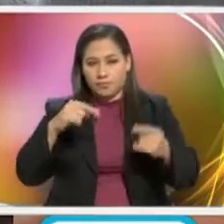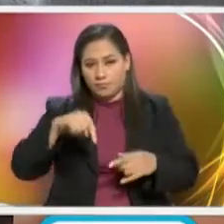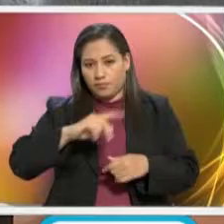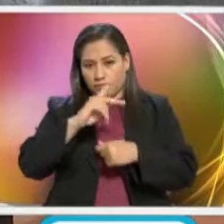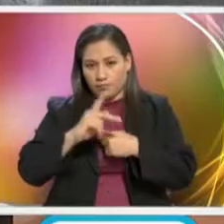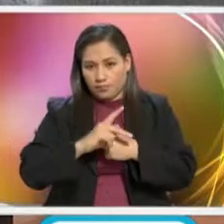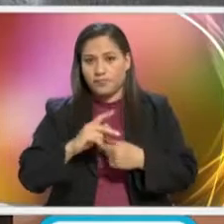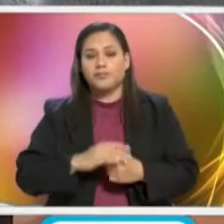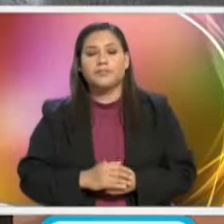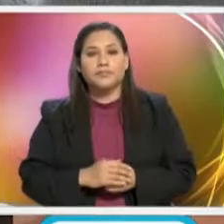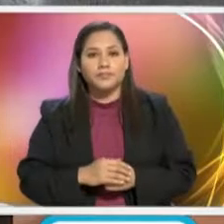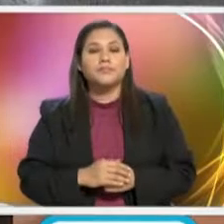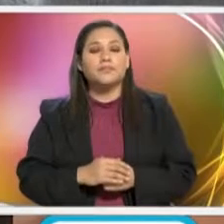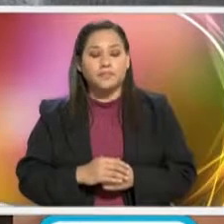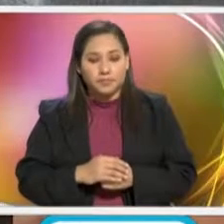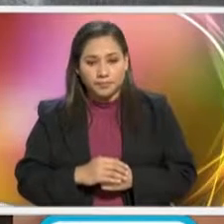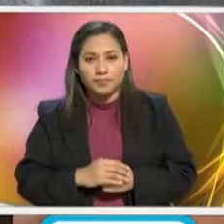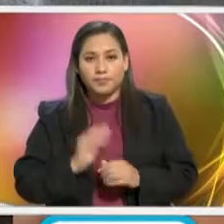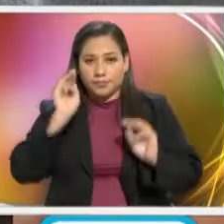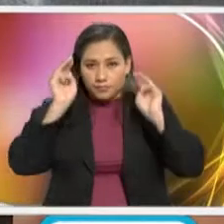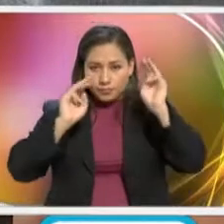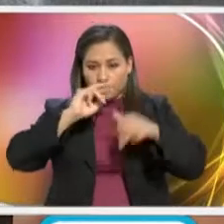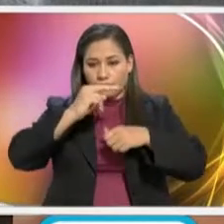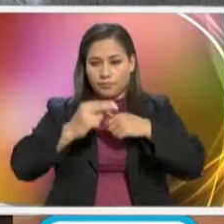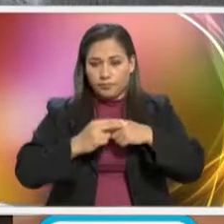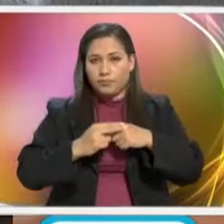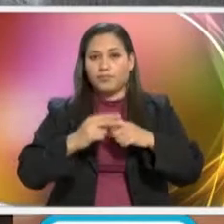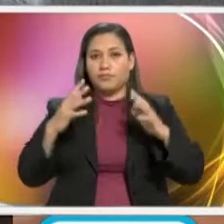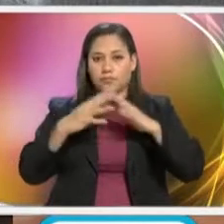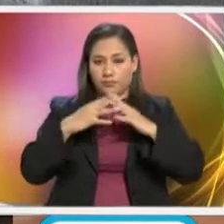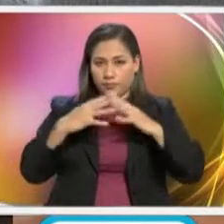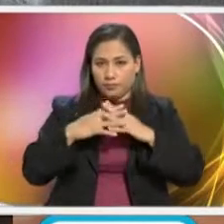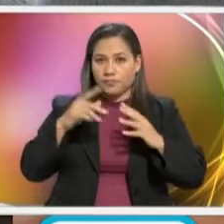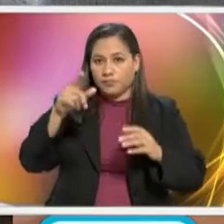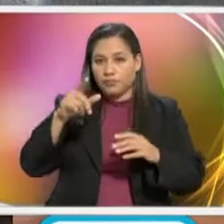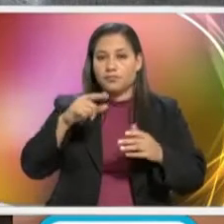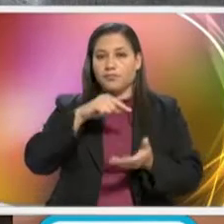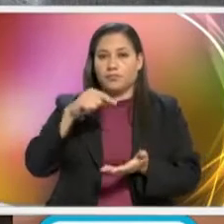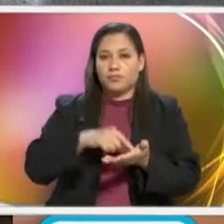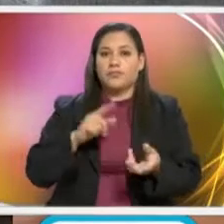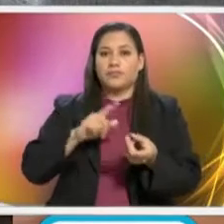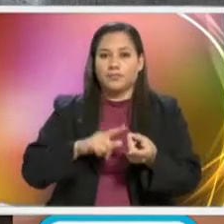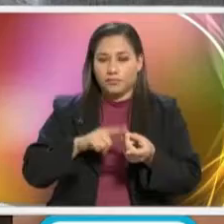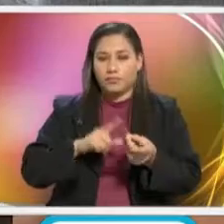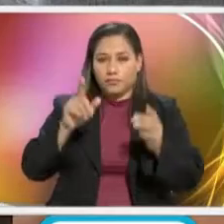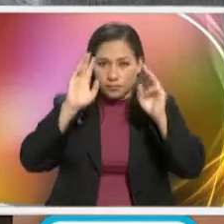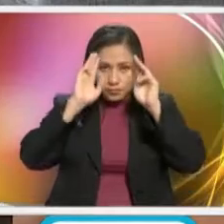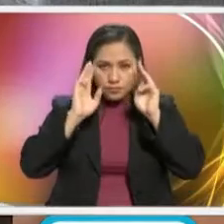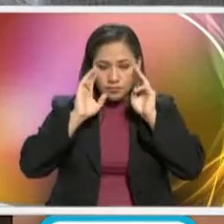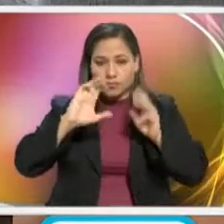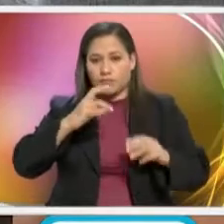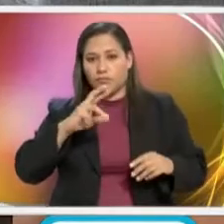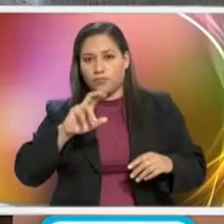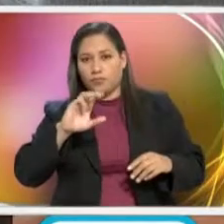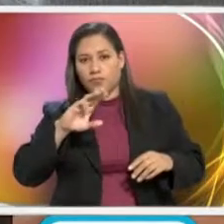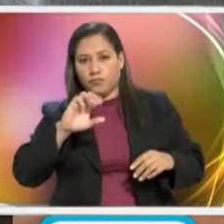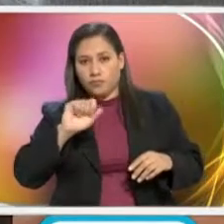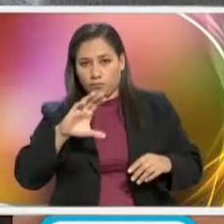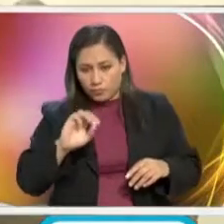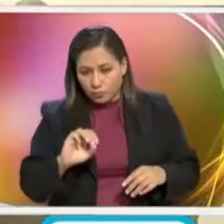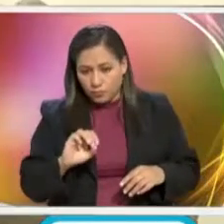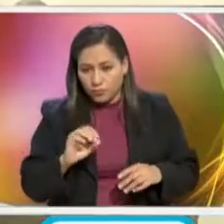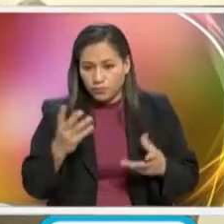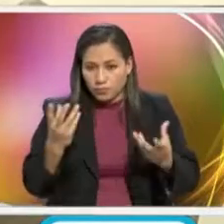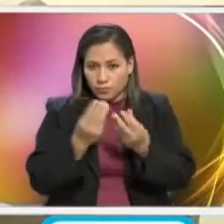nuestro país? Así es. El Museo Nacional de las Intervenciones, que tiene su sede ahí en el propio convento de Churubusco, en